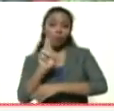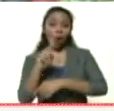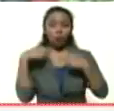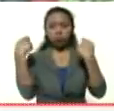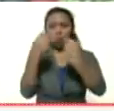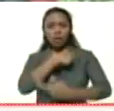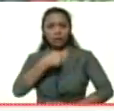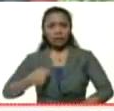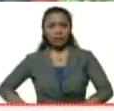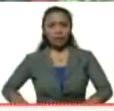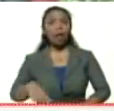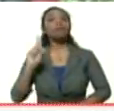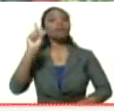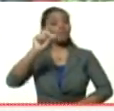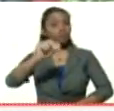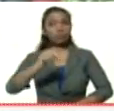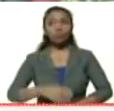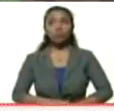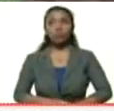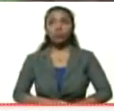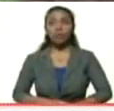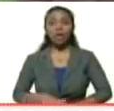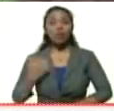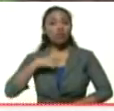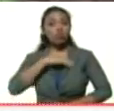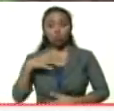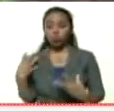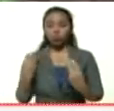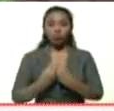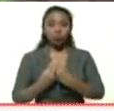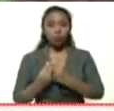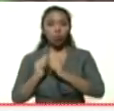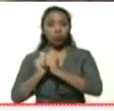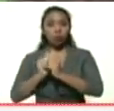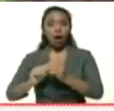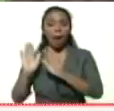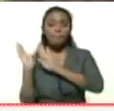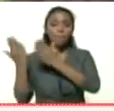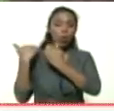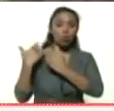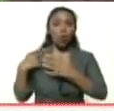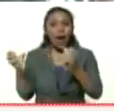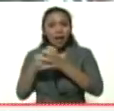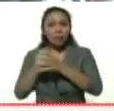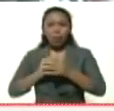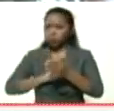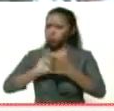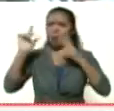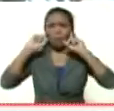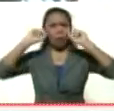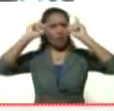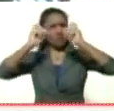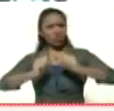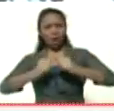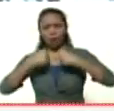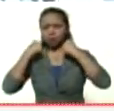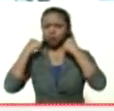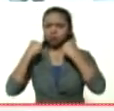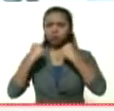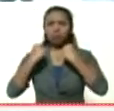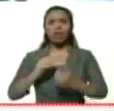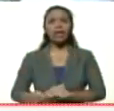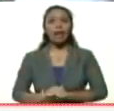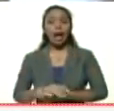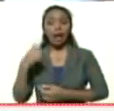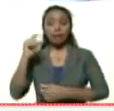China. También están con nosotros un equipo del más alto nivel de expertos